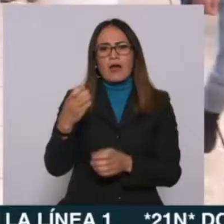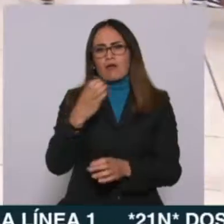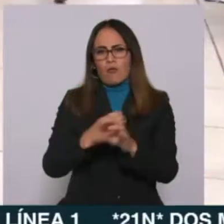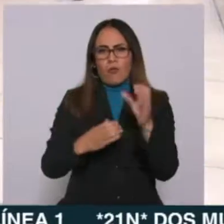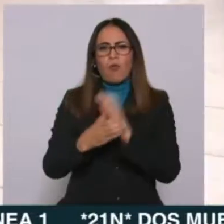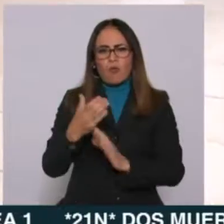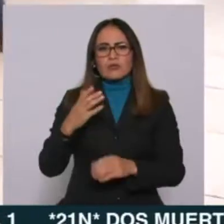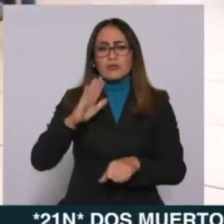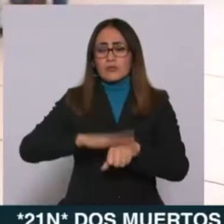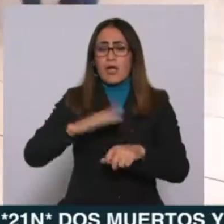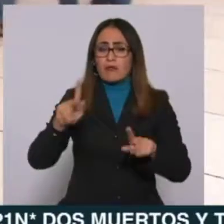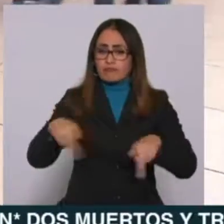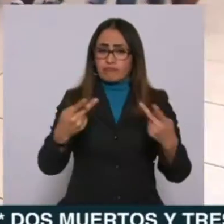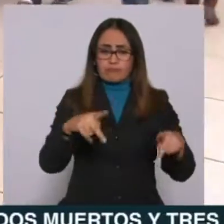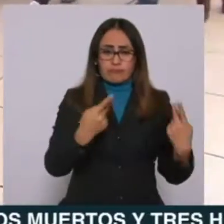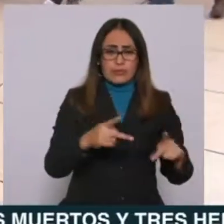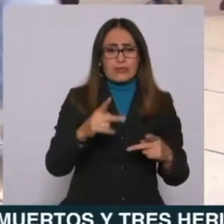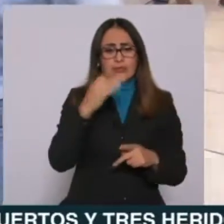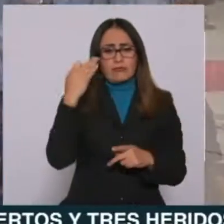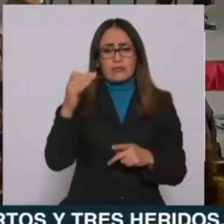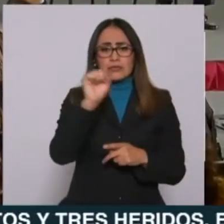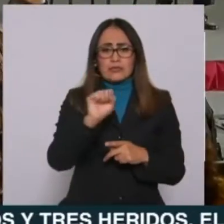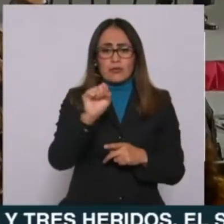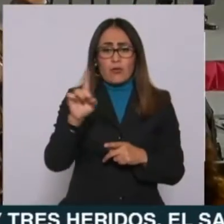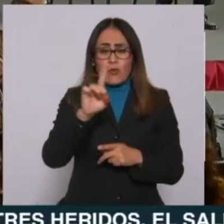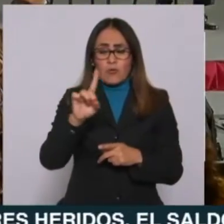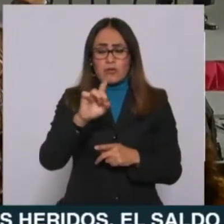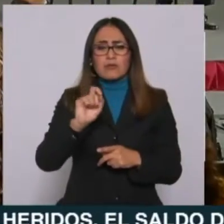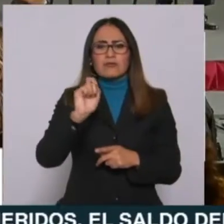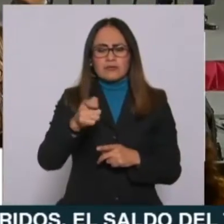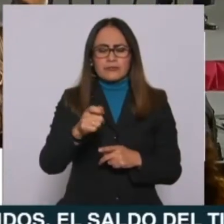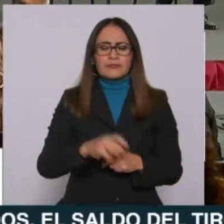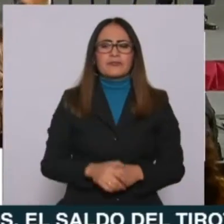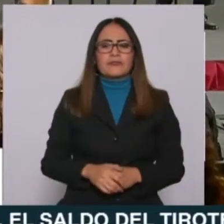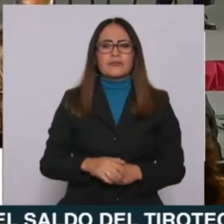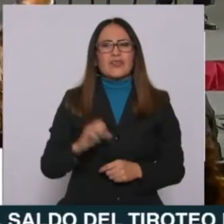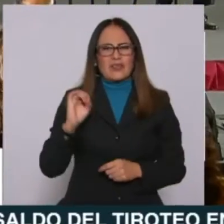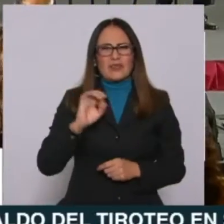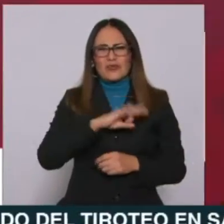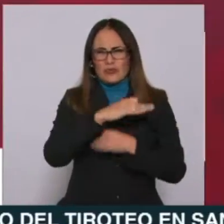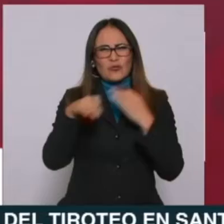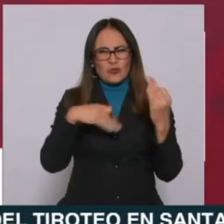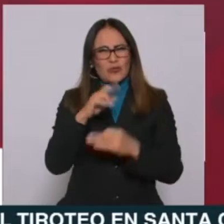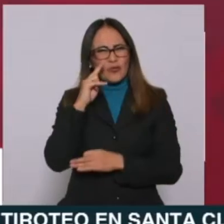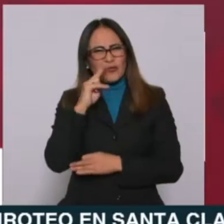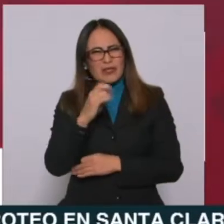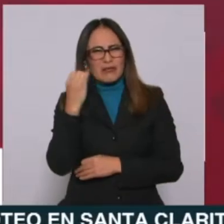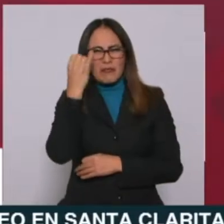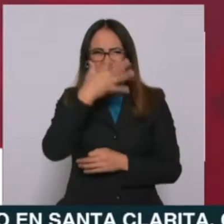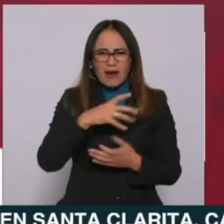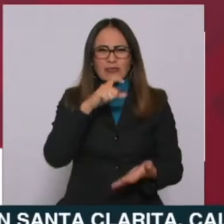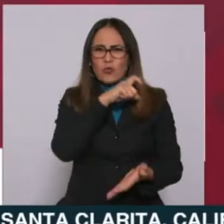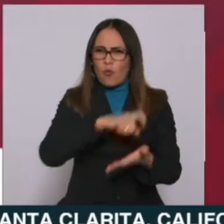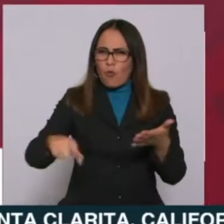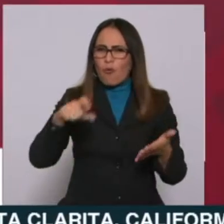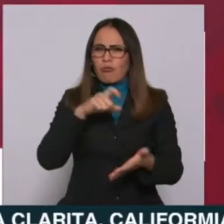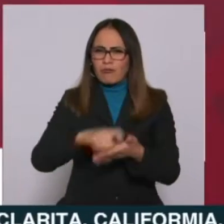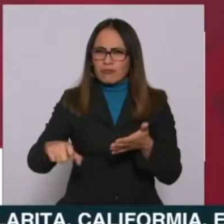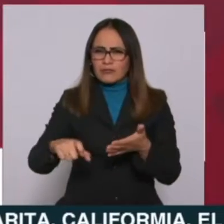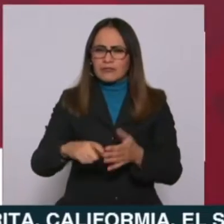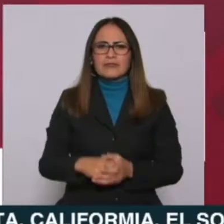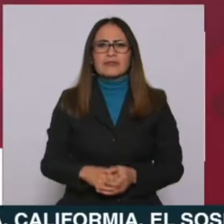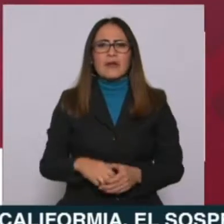artículos que más se venden durante el fin de semana. Todos hemos visto las imágenes de compra.